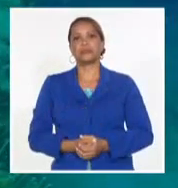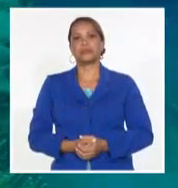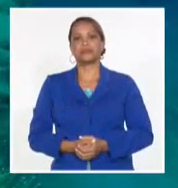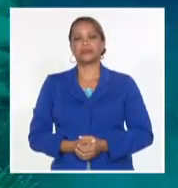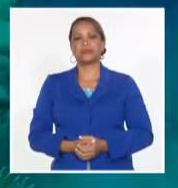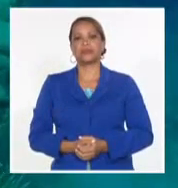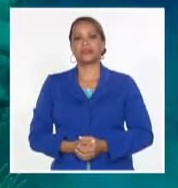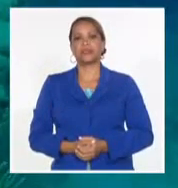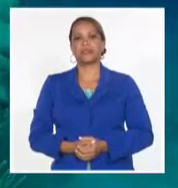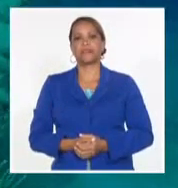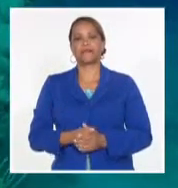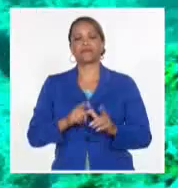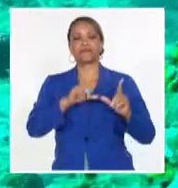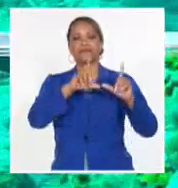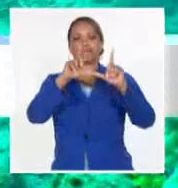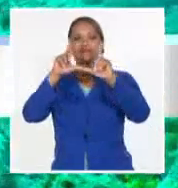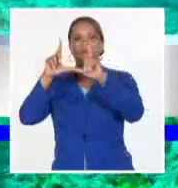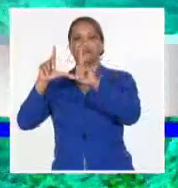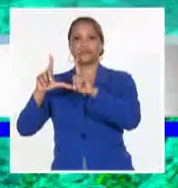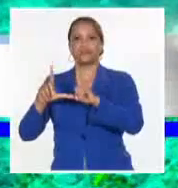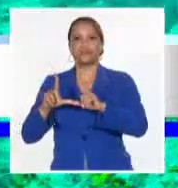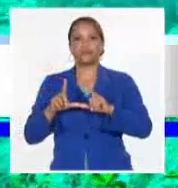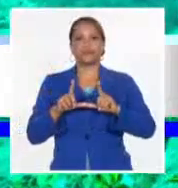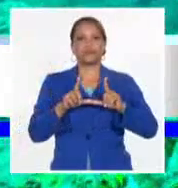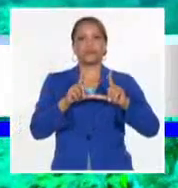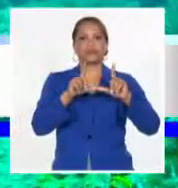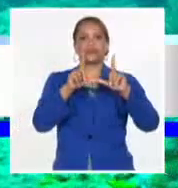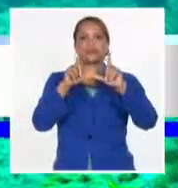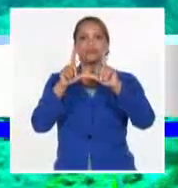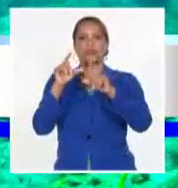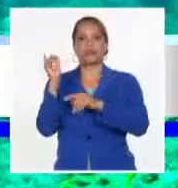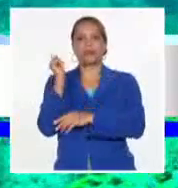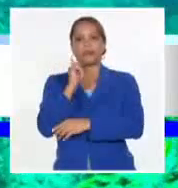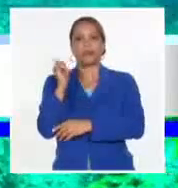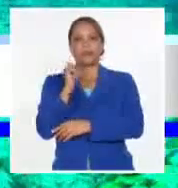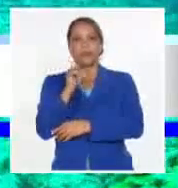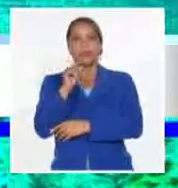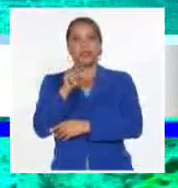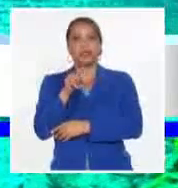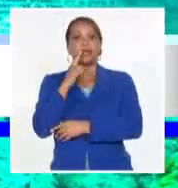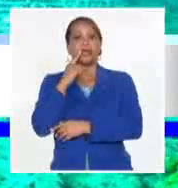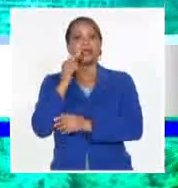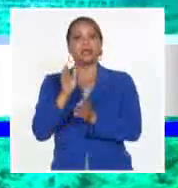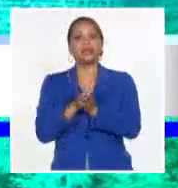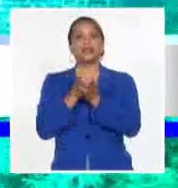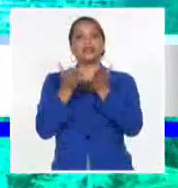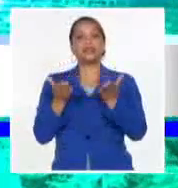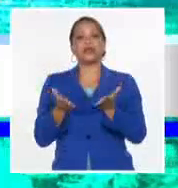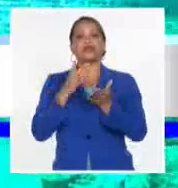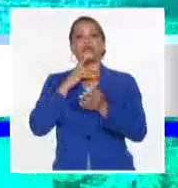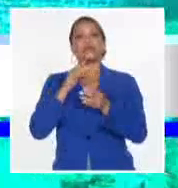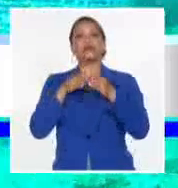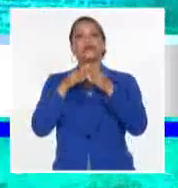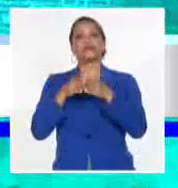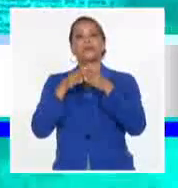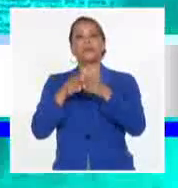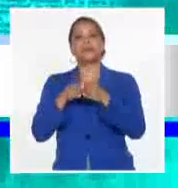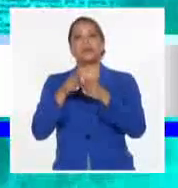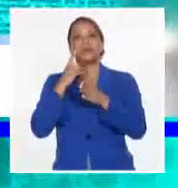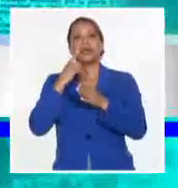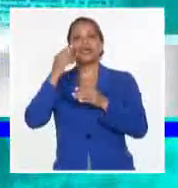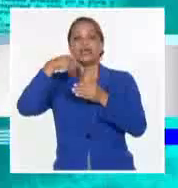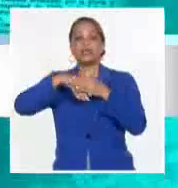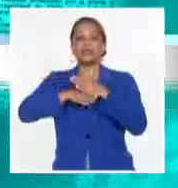Estas son las imágenes del Olivet, un vapor correo estadounidense que, según el diario de la Marina, embarrancó en las aguas de Bacuranao